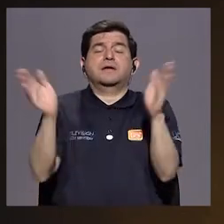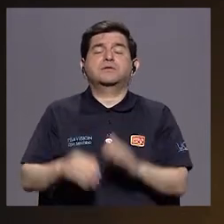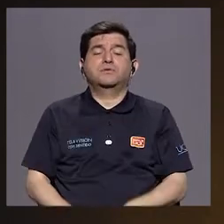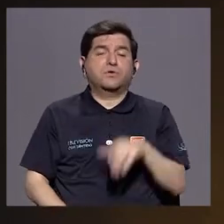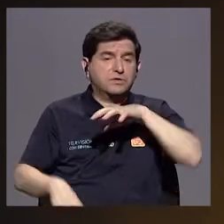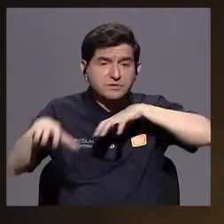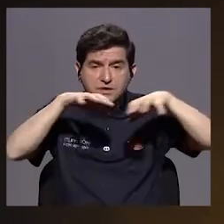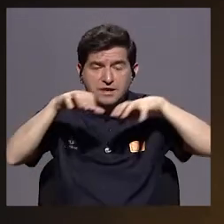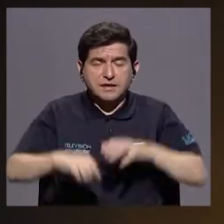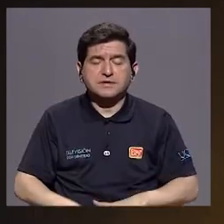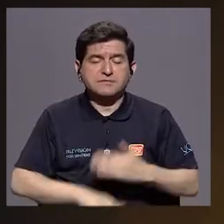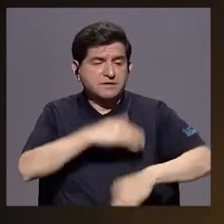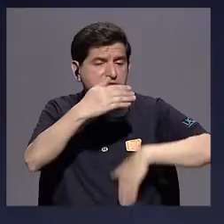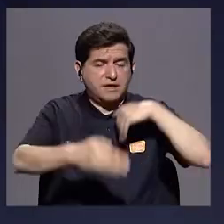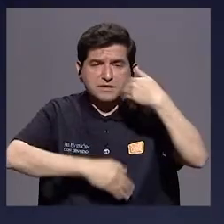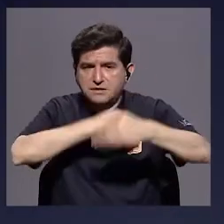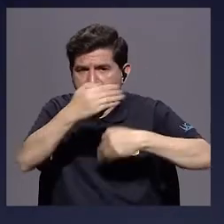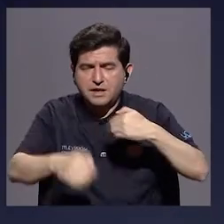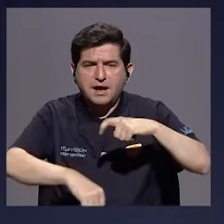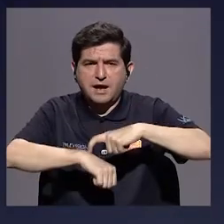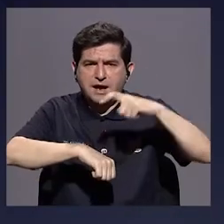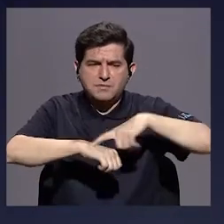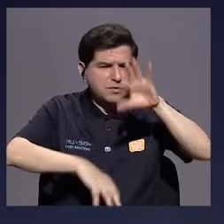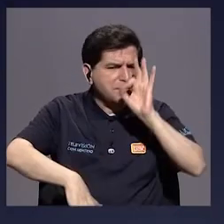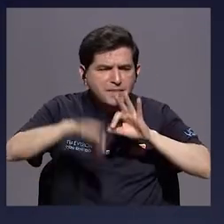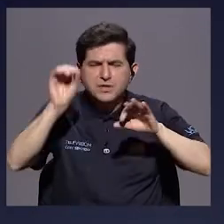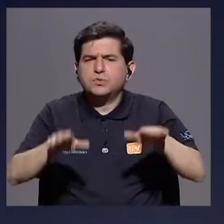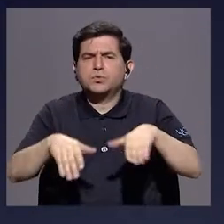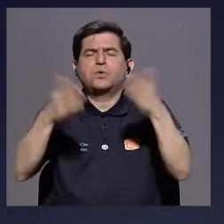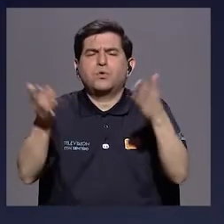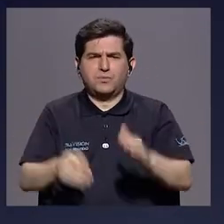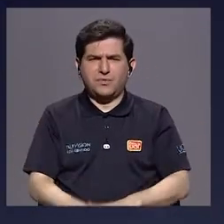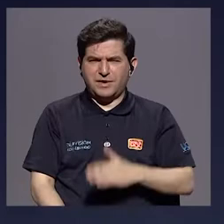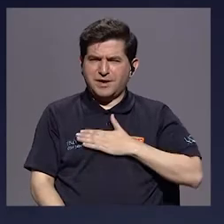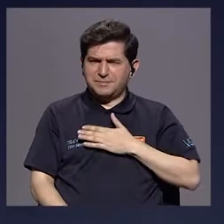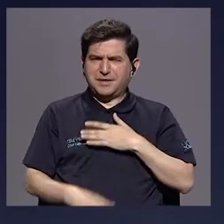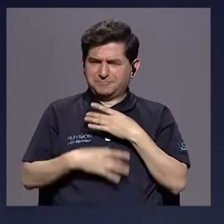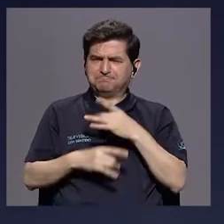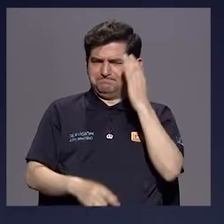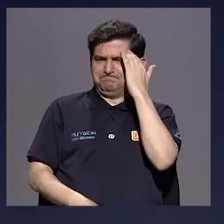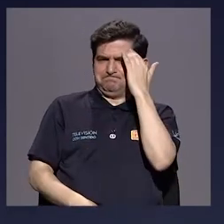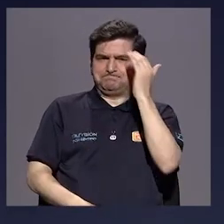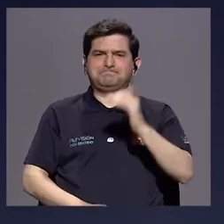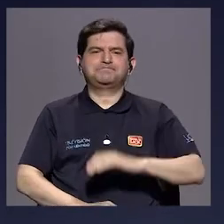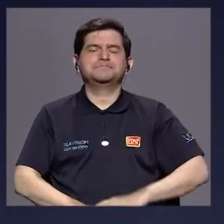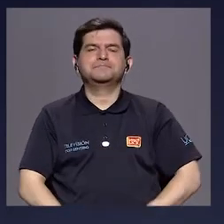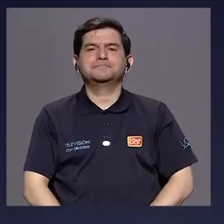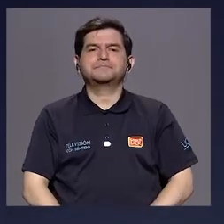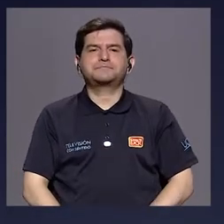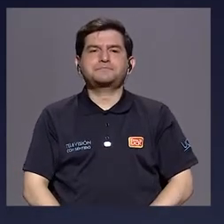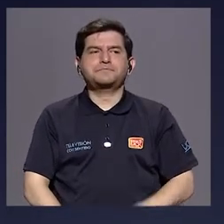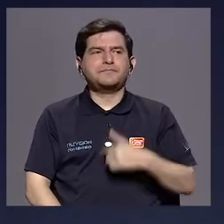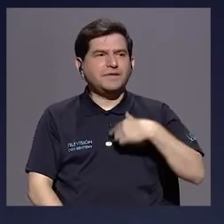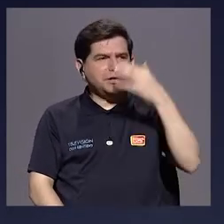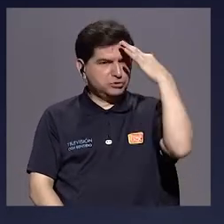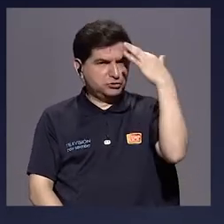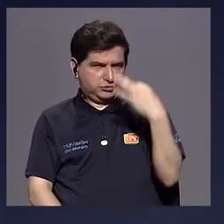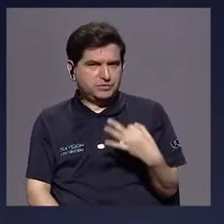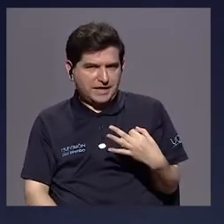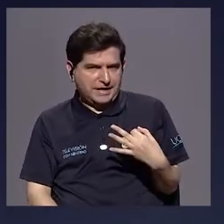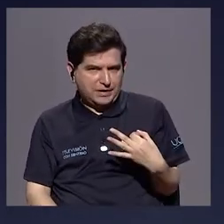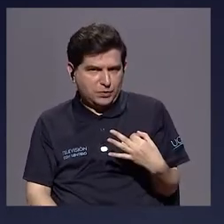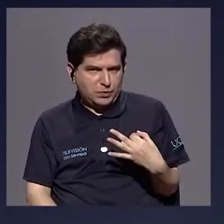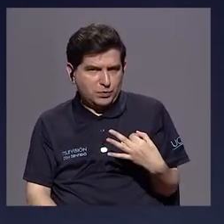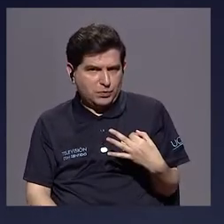en estos procesos a la hora de la selección es algo que me da mucha curiosidad si este bueno creo que